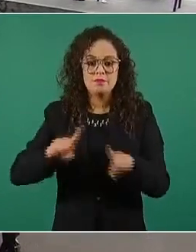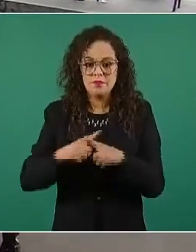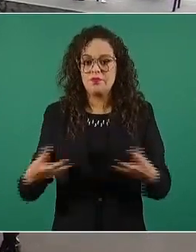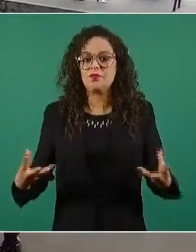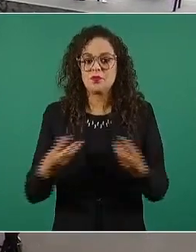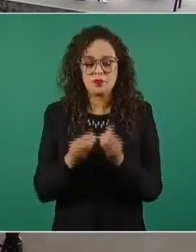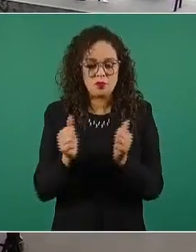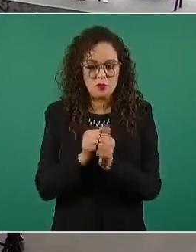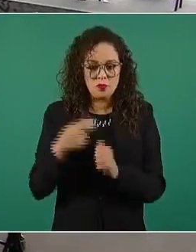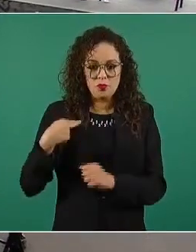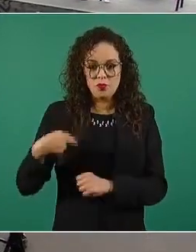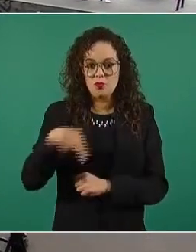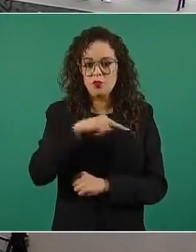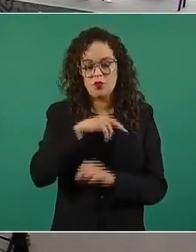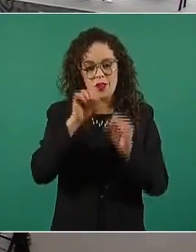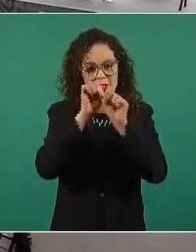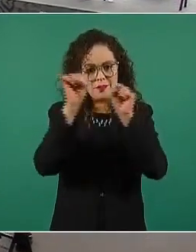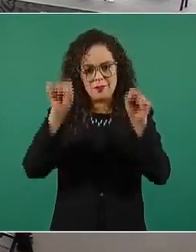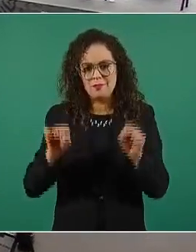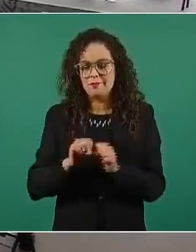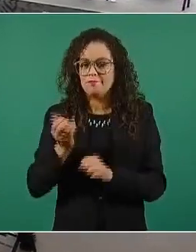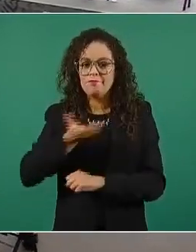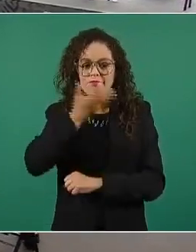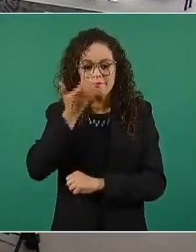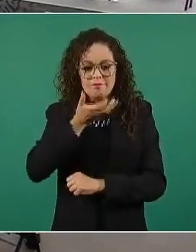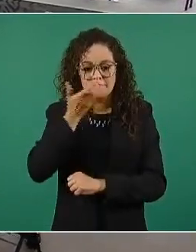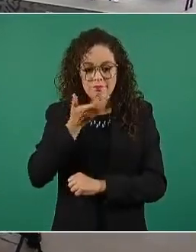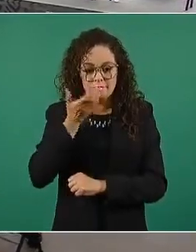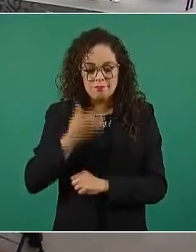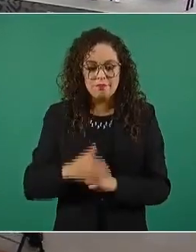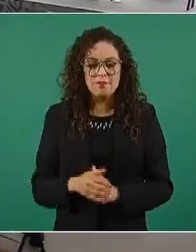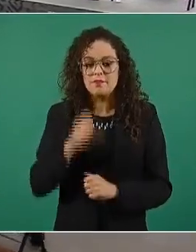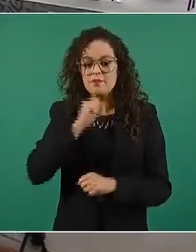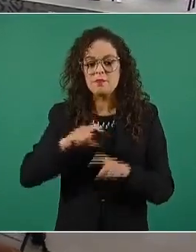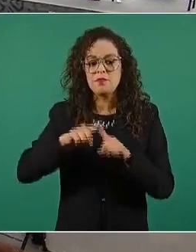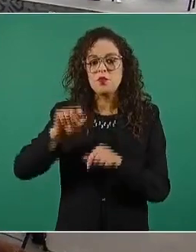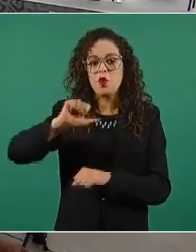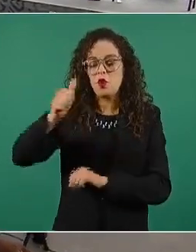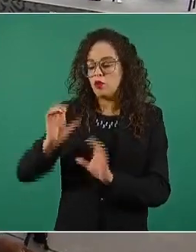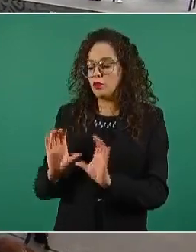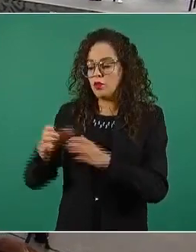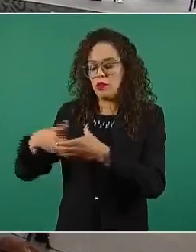y también del clan de Tobacco Warehouse.